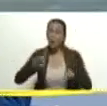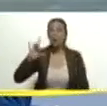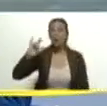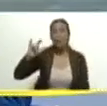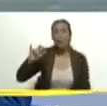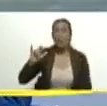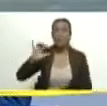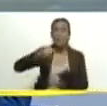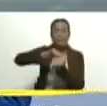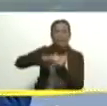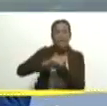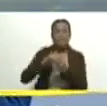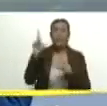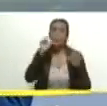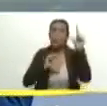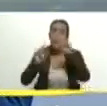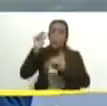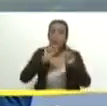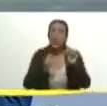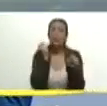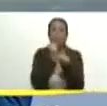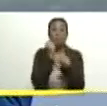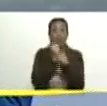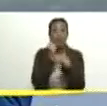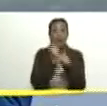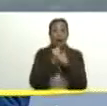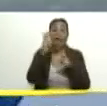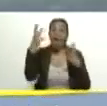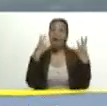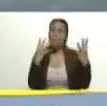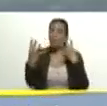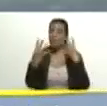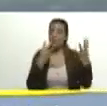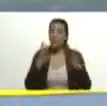sociales todo el trabajo de la Expoferia